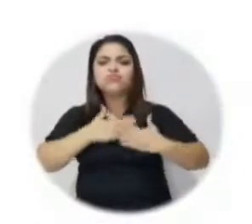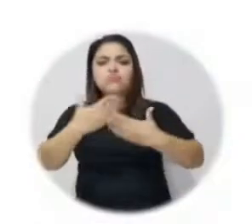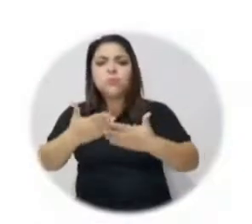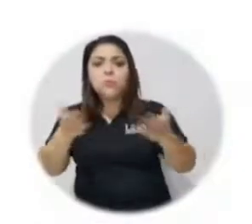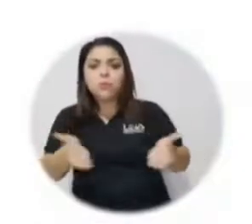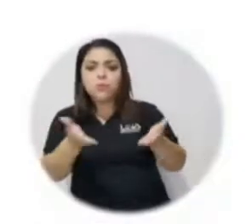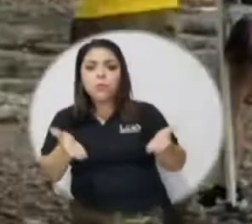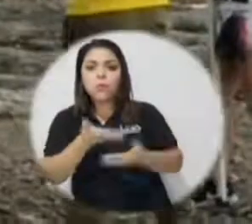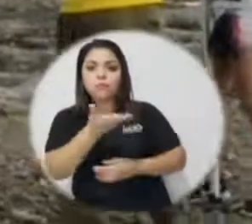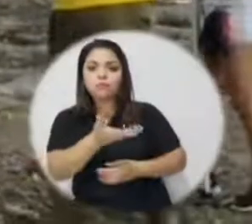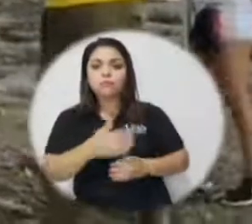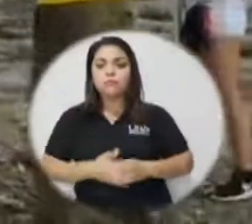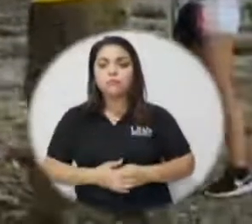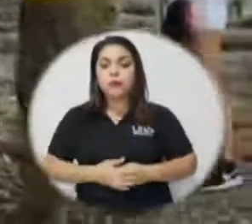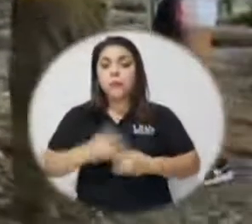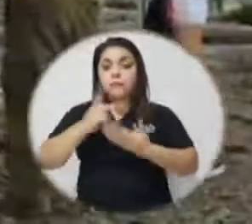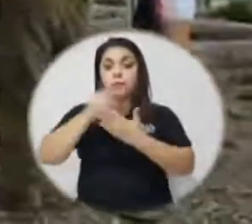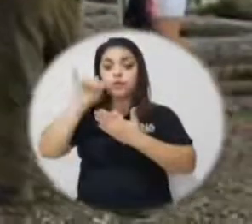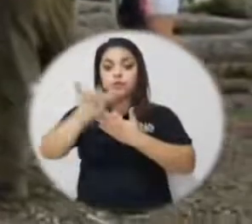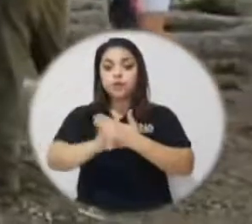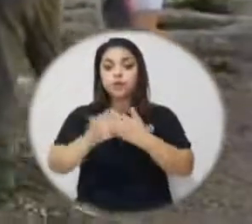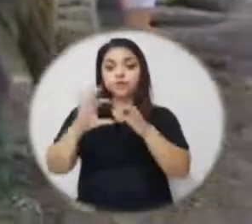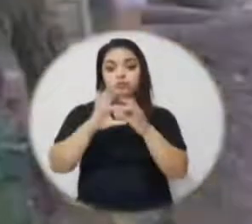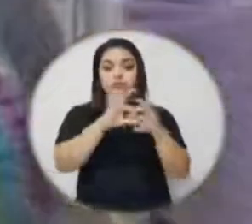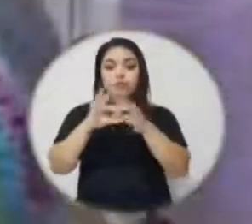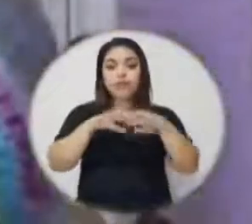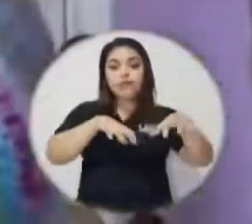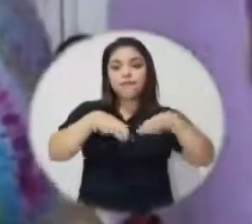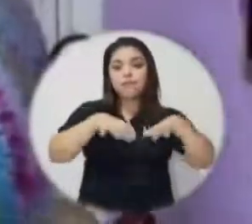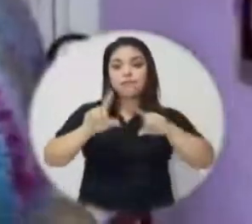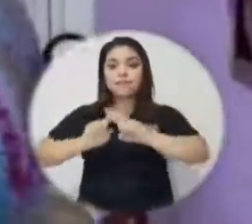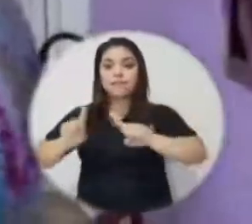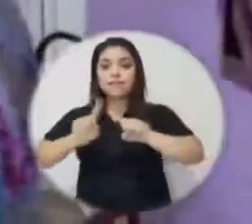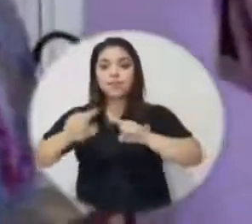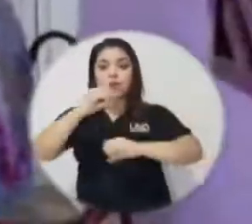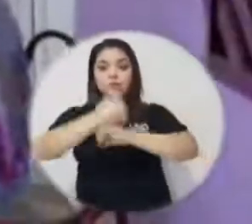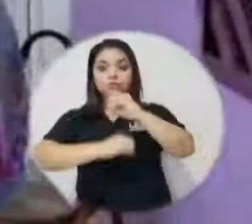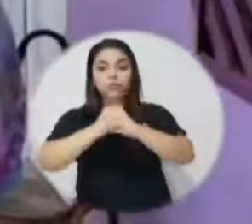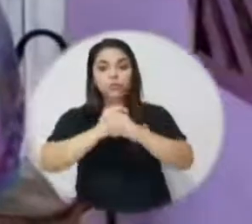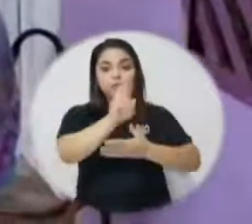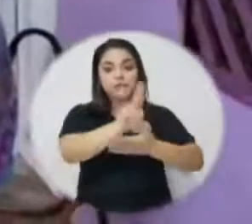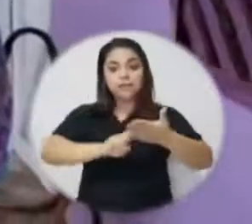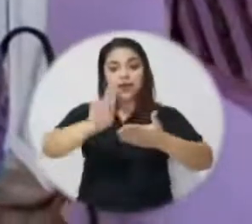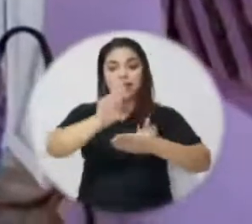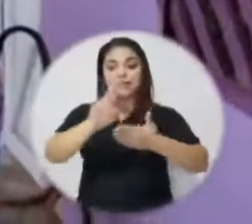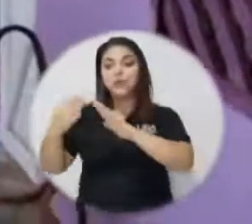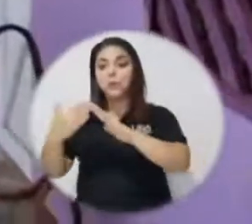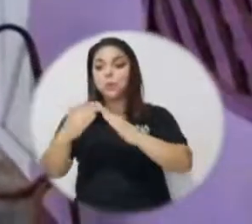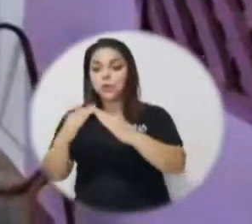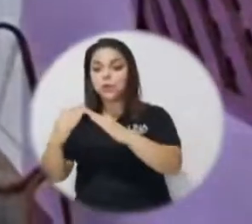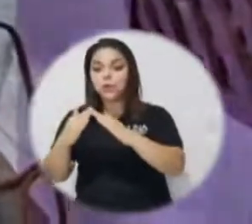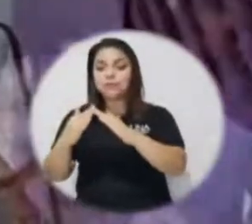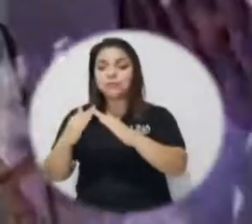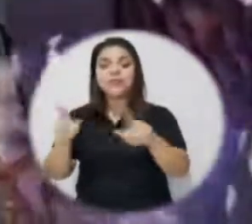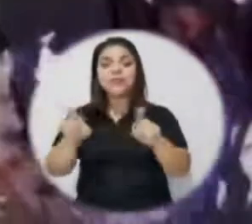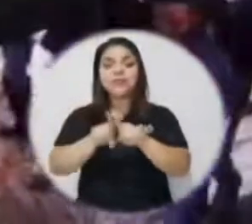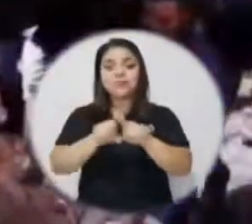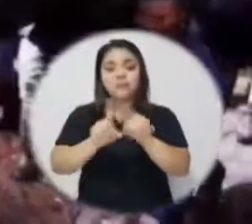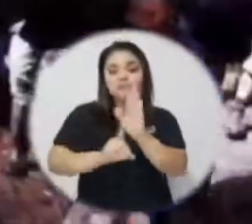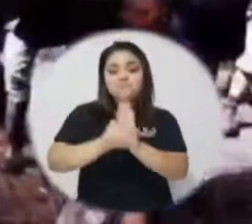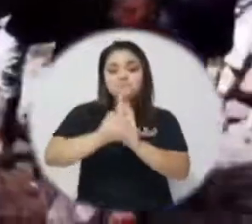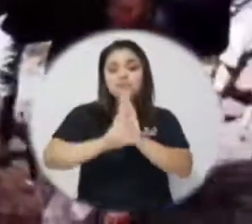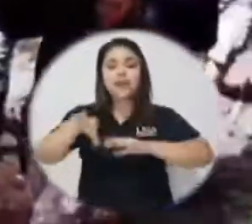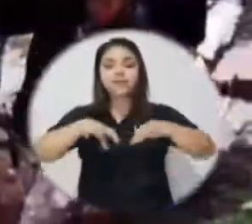solidarias promueven? El proyecto coordina la gestión de eventos con diferentes organizaciones universitarias y comunales y